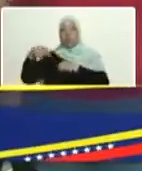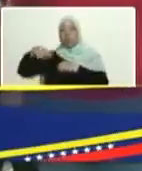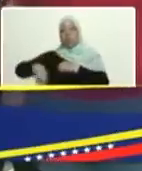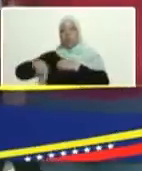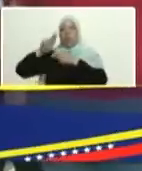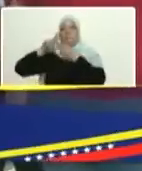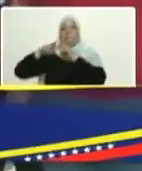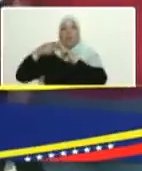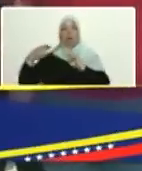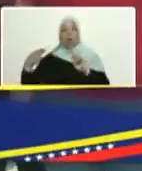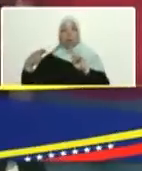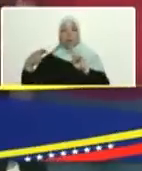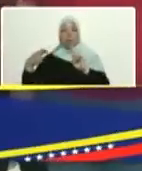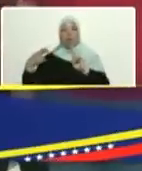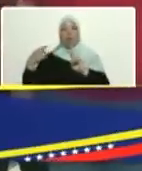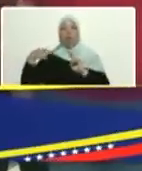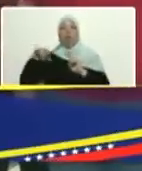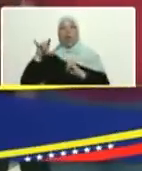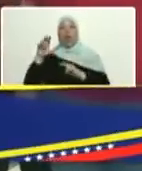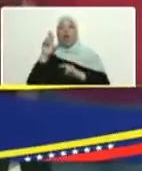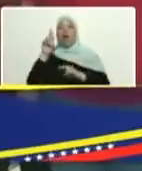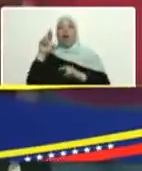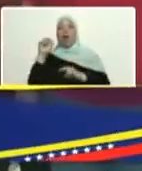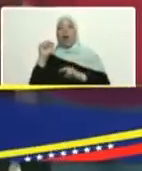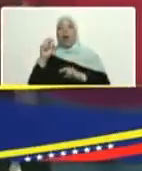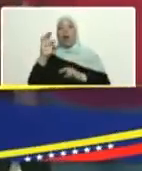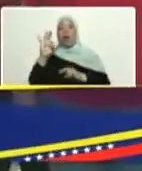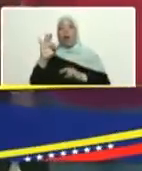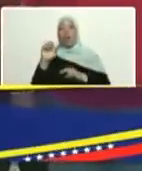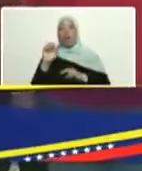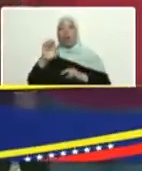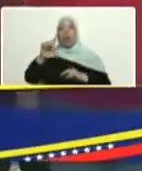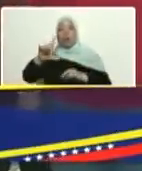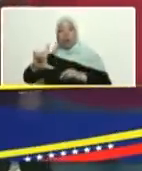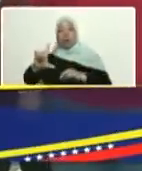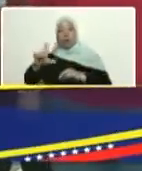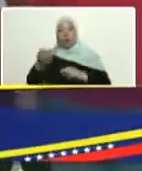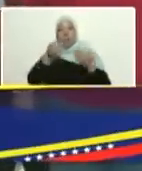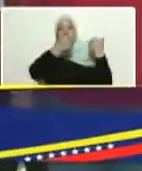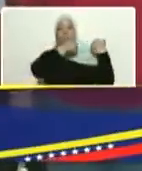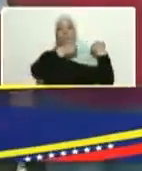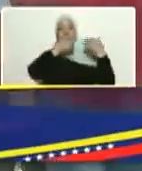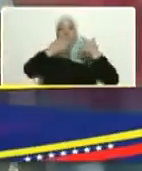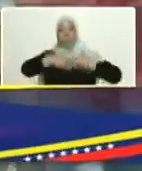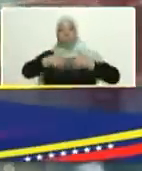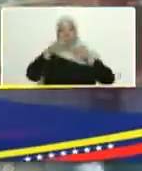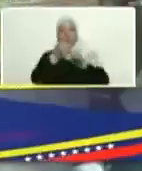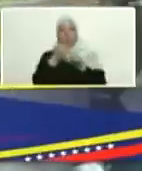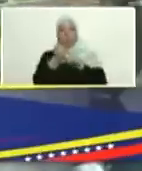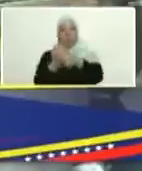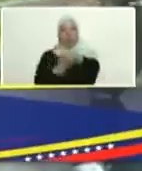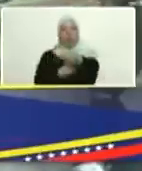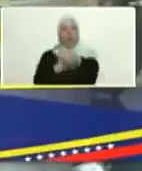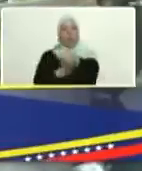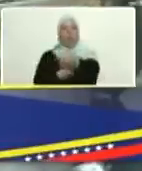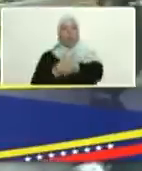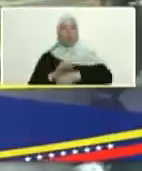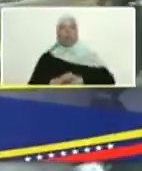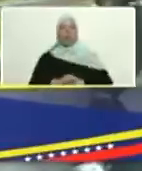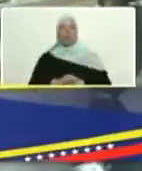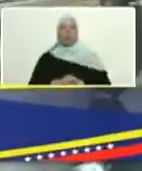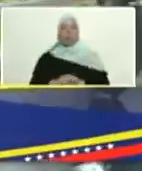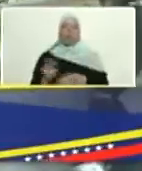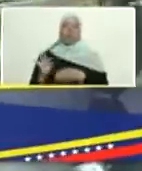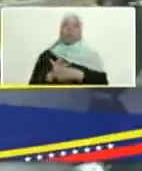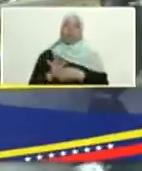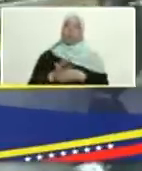Rafael Torrealba, así como el representante de esta empresa, el hermano Acran, que han puesto a